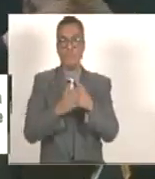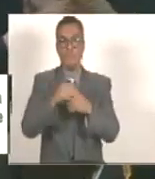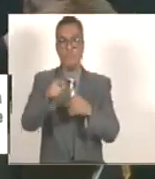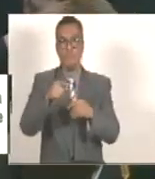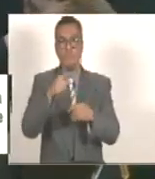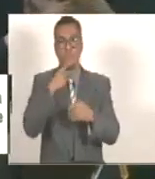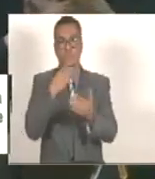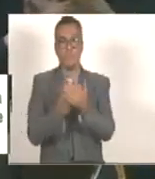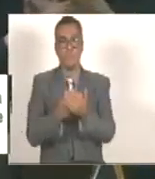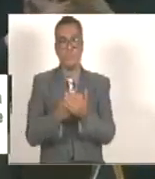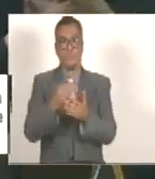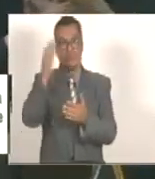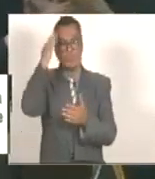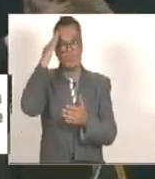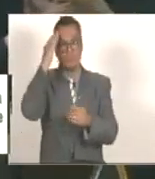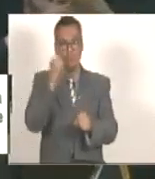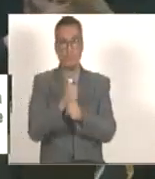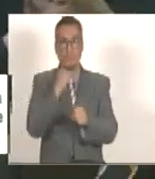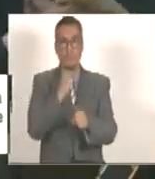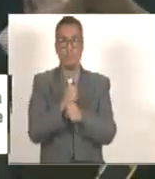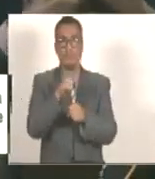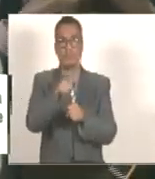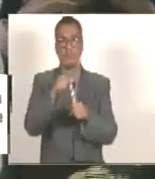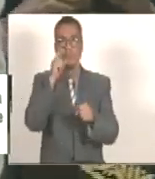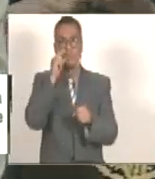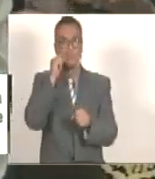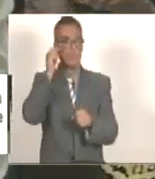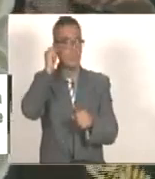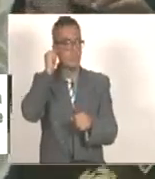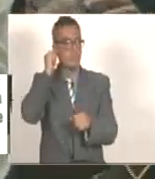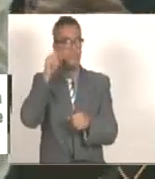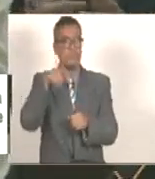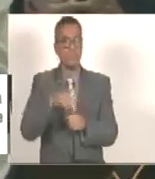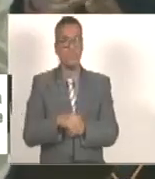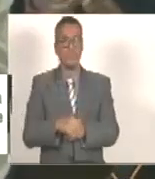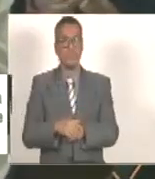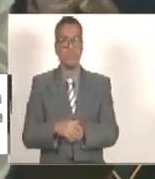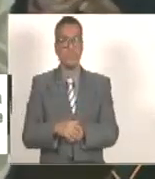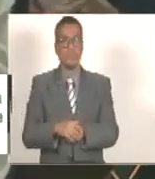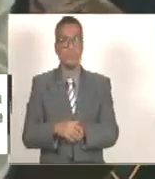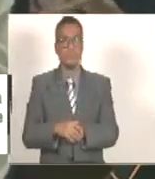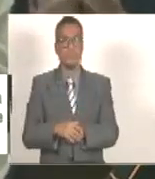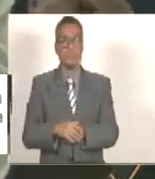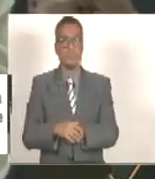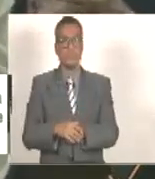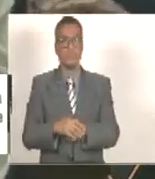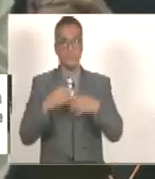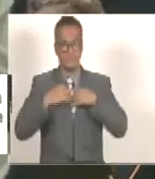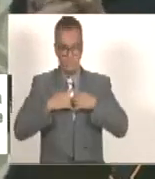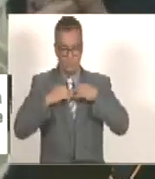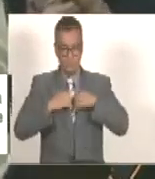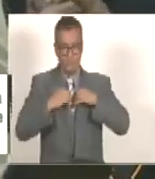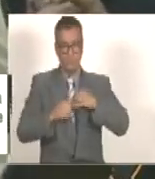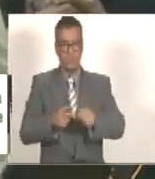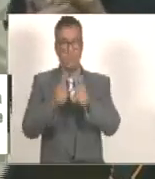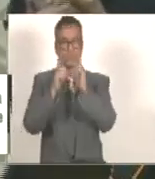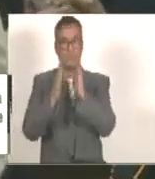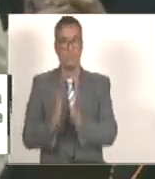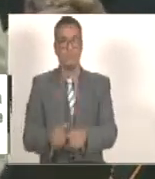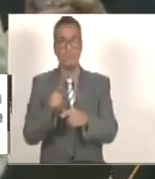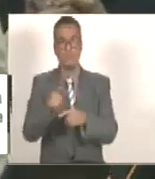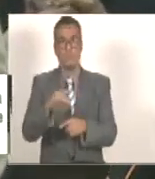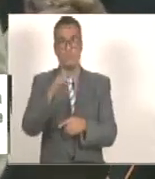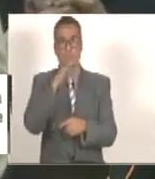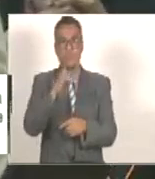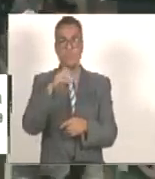agradeciéndole y reconociendo la labor de esos hombres y mujeres que investidos de autoridad, que